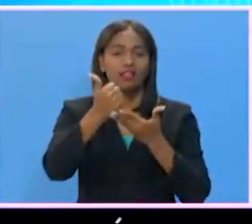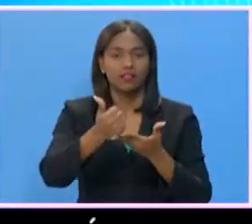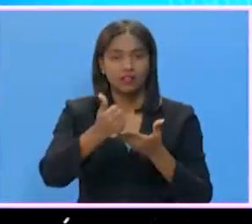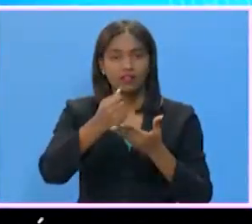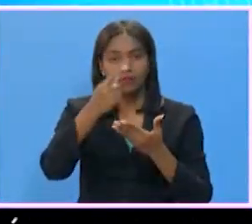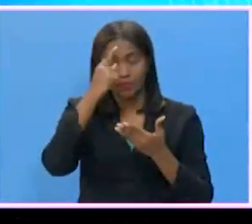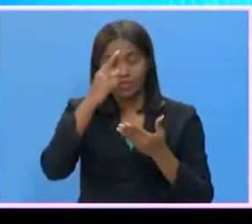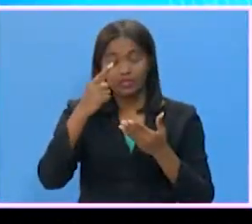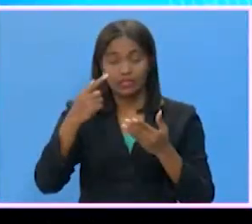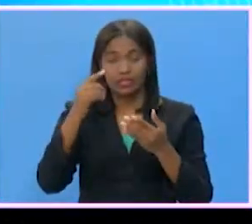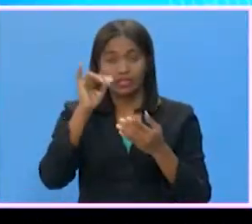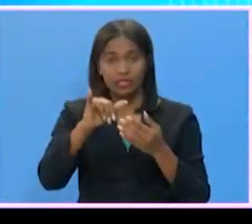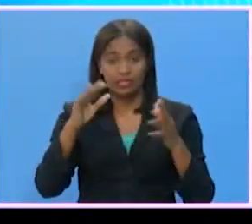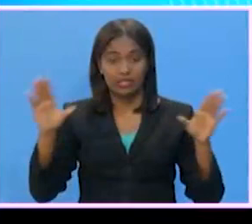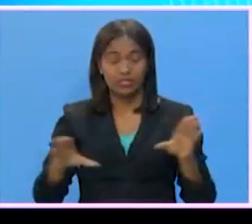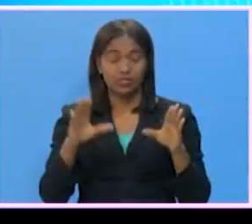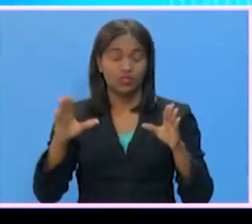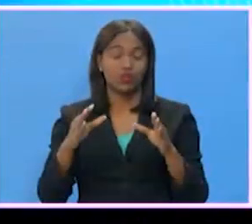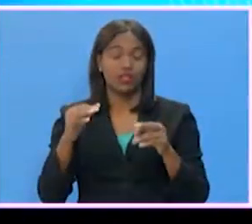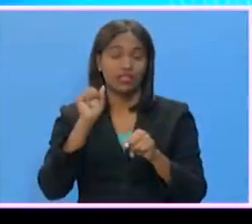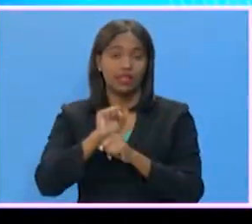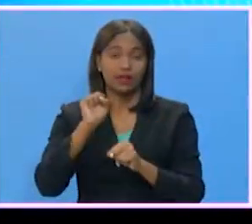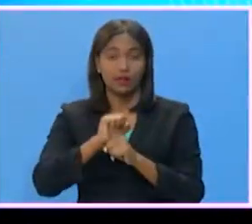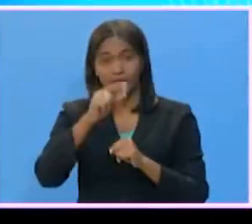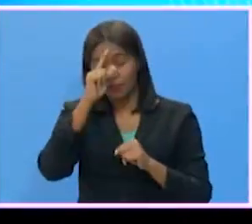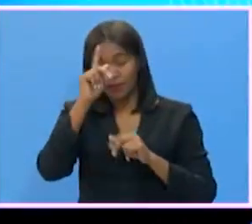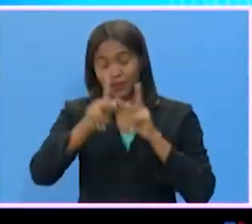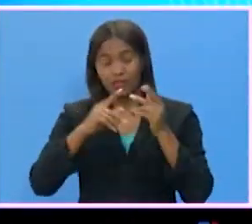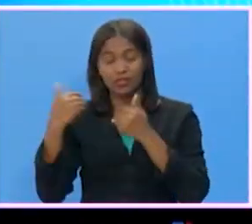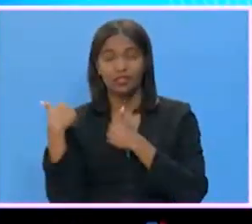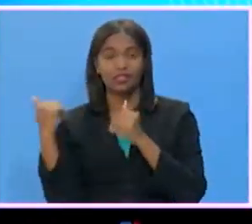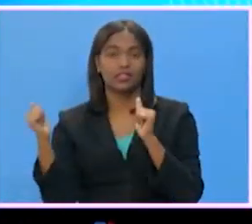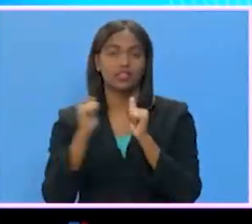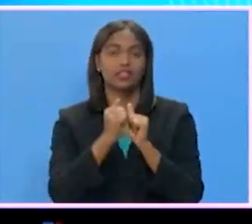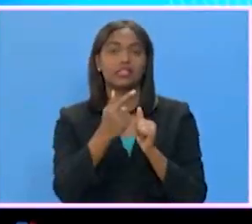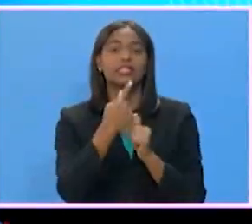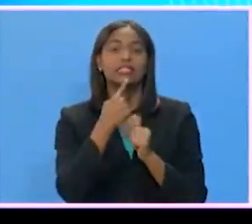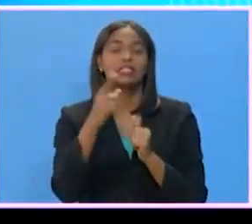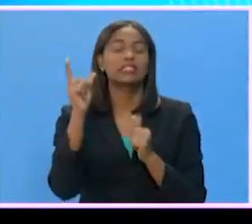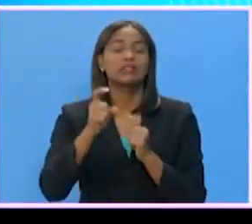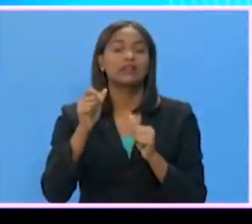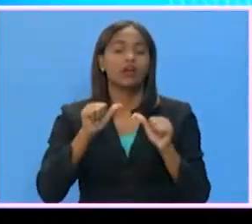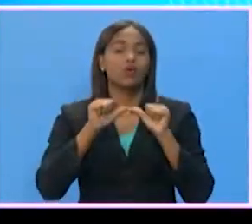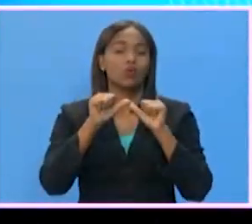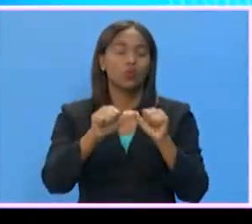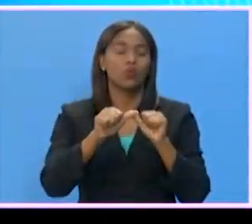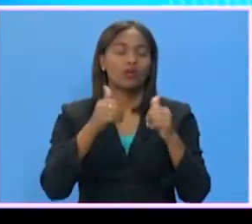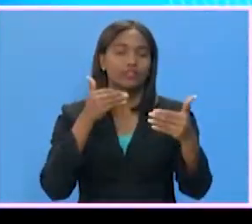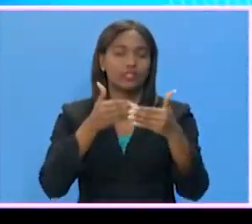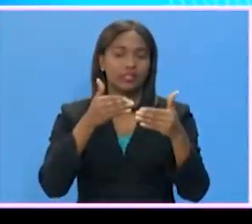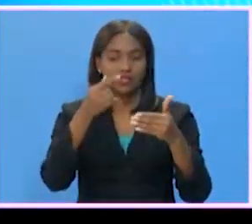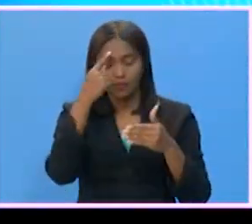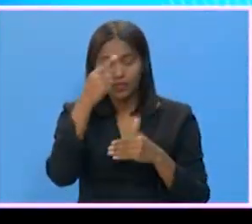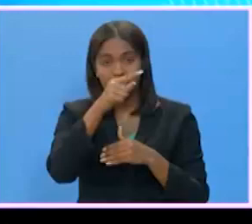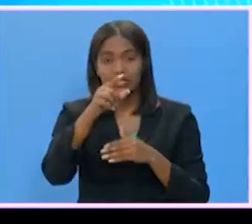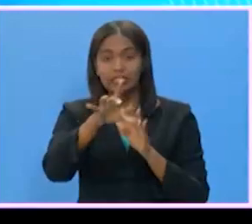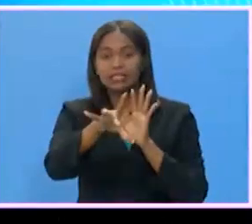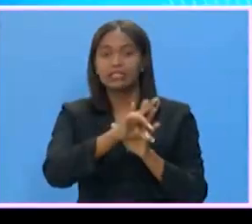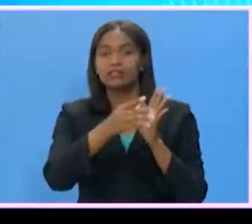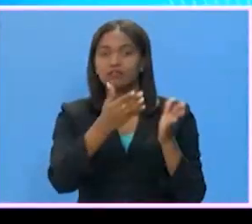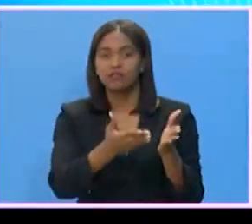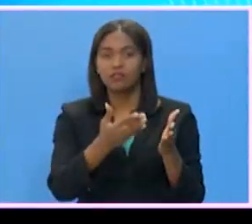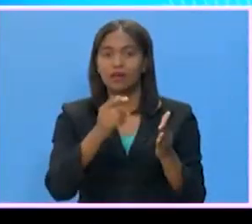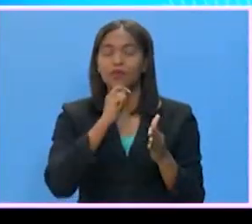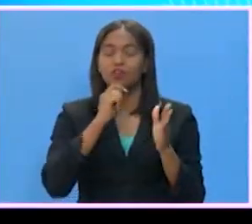la oposición calificó la acción como estrategia, los oficialistas aseguraron que hay que mantenerse cercano a quienes les escogieron.